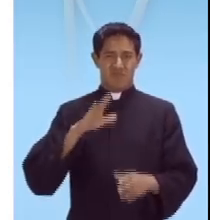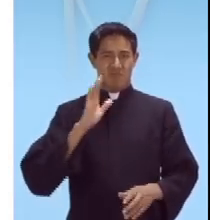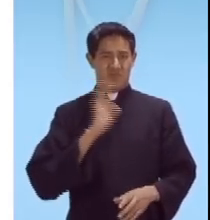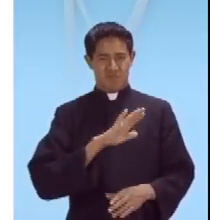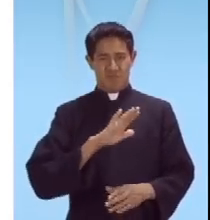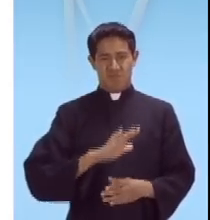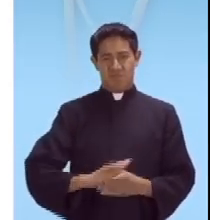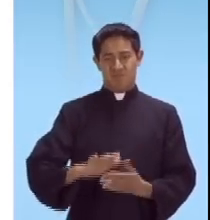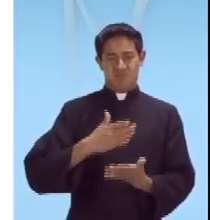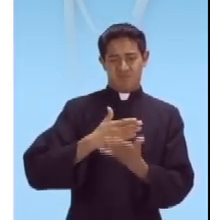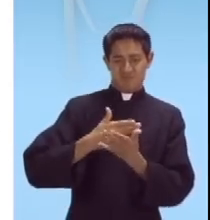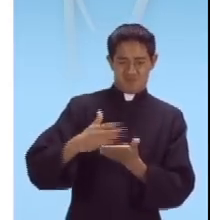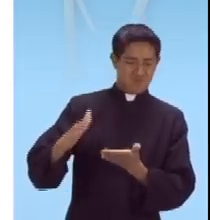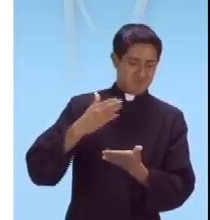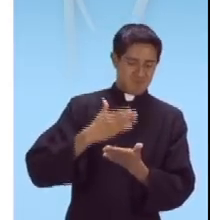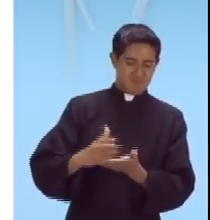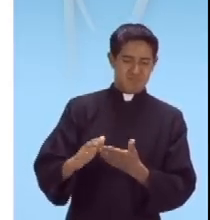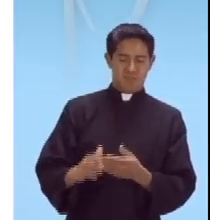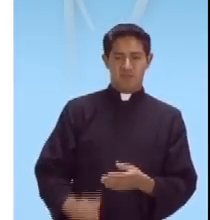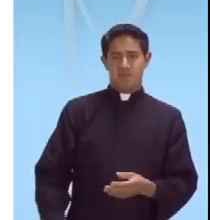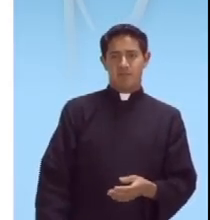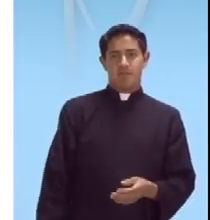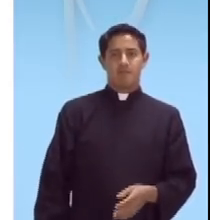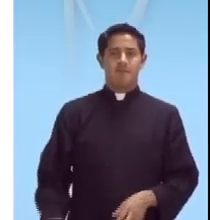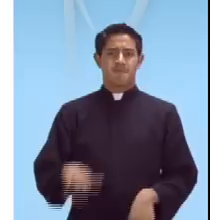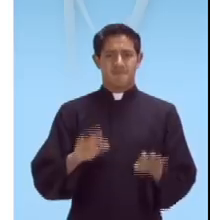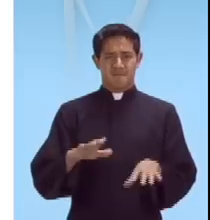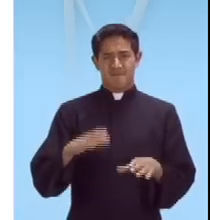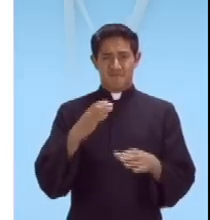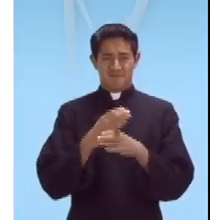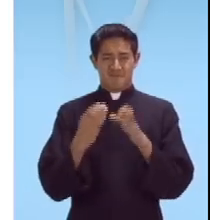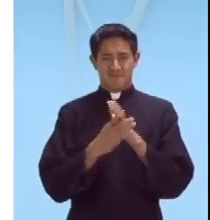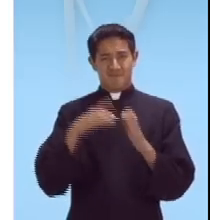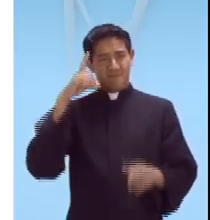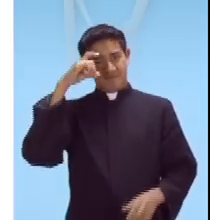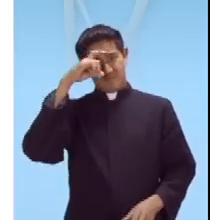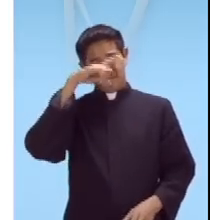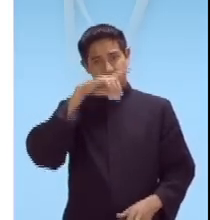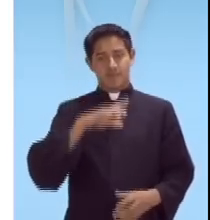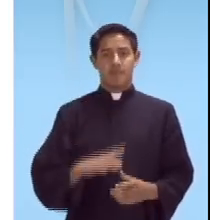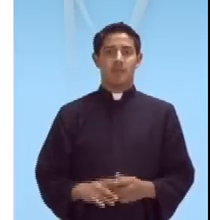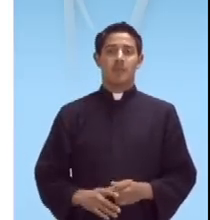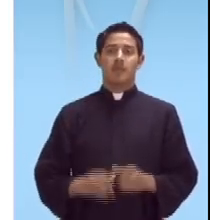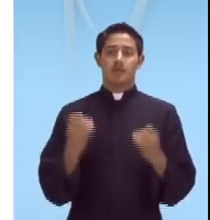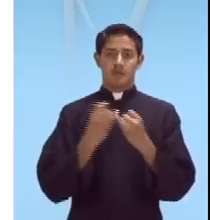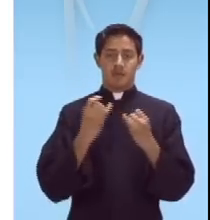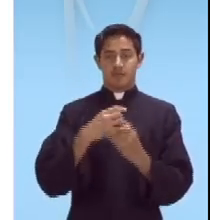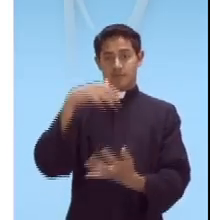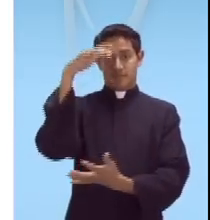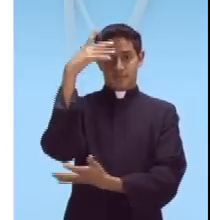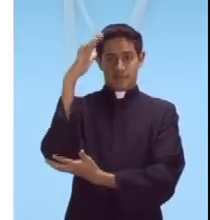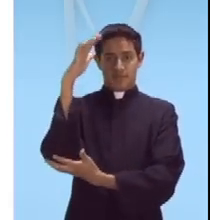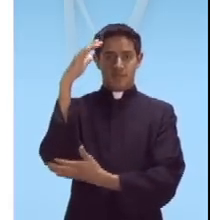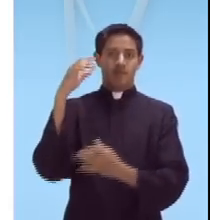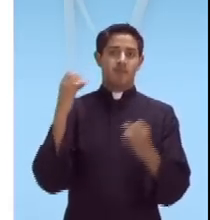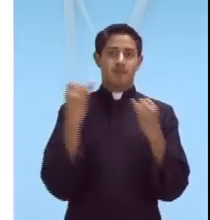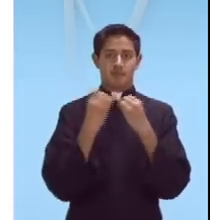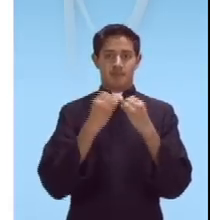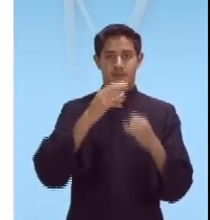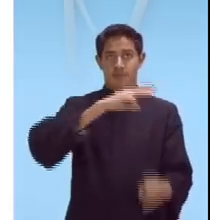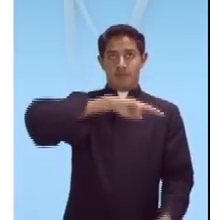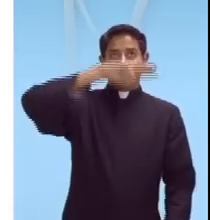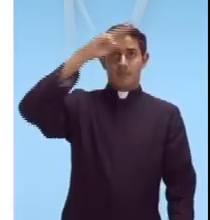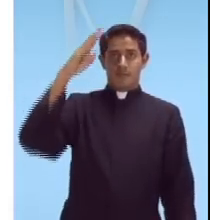frondoso, como una montaña, como el mismo mar. Pero el Señor nos dice a cada uno de